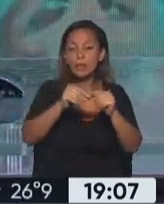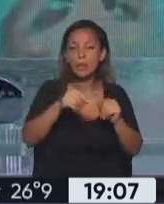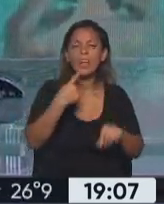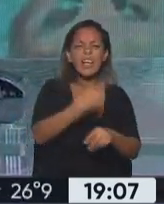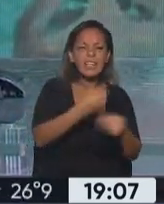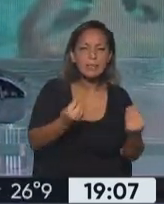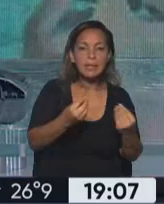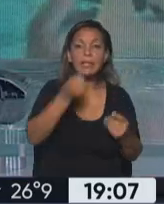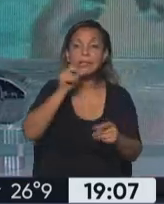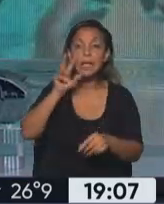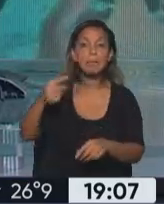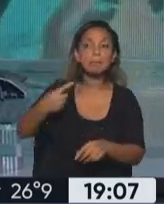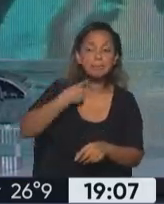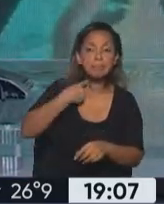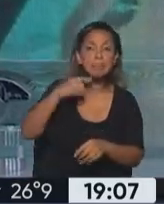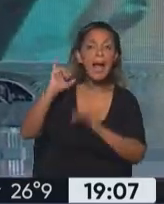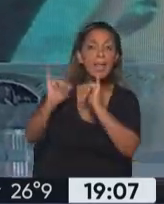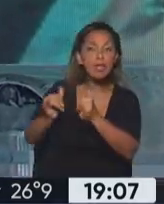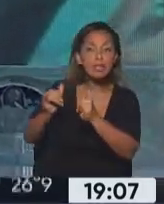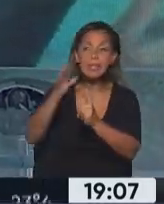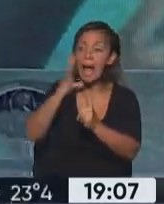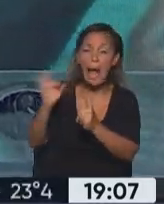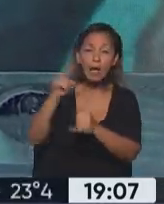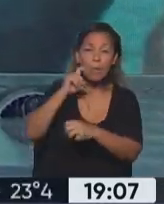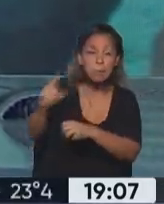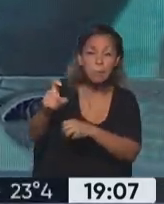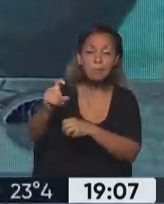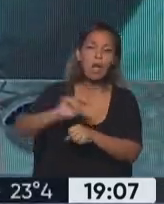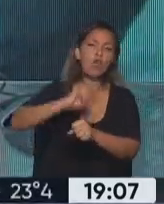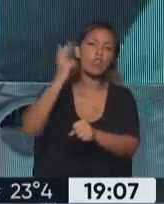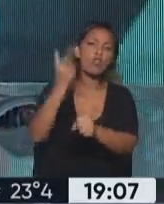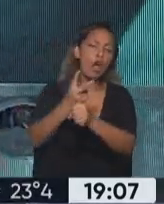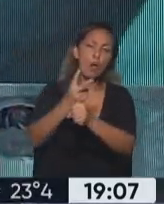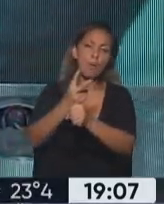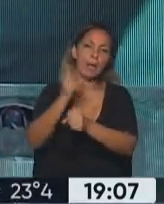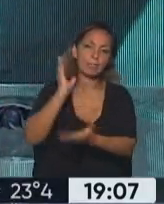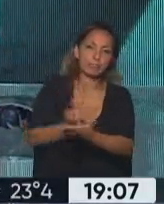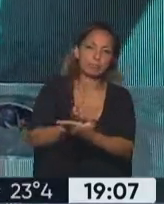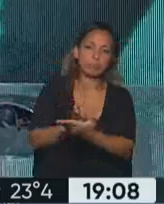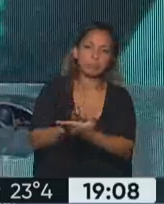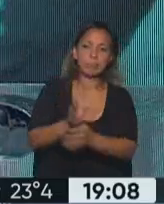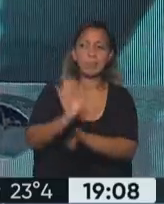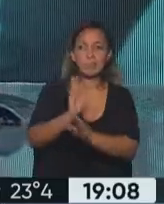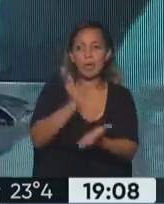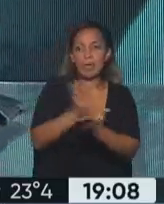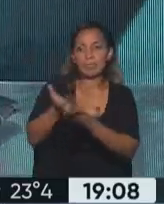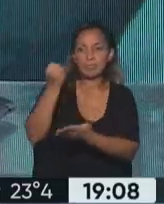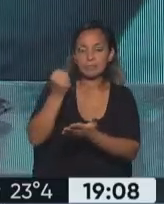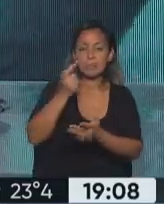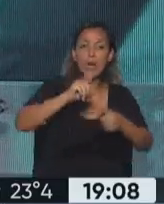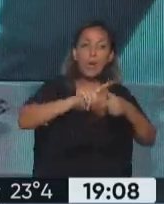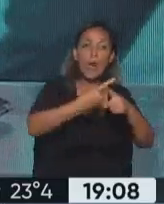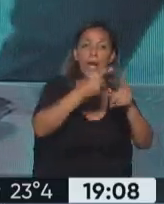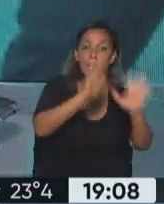agarren delinquiendo, doble pena. Por un lado. Es decir, sacamos derechos. Huelga, no se puede.